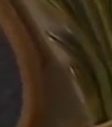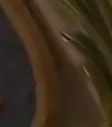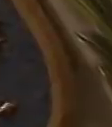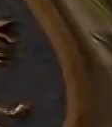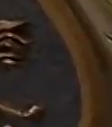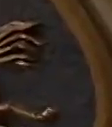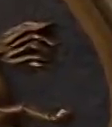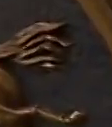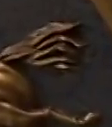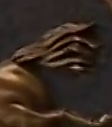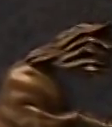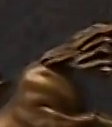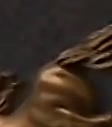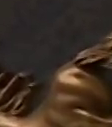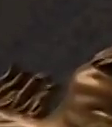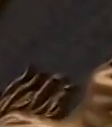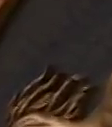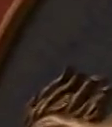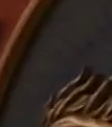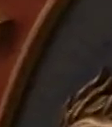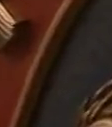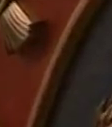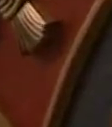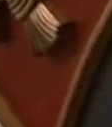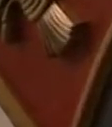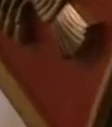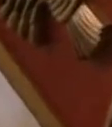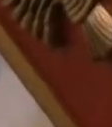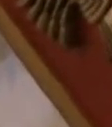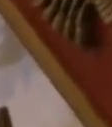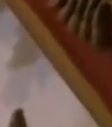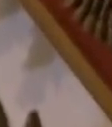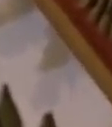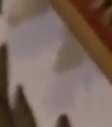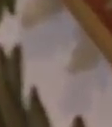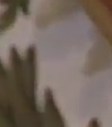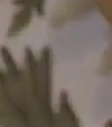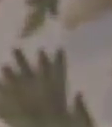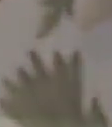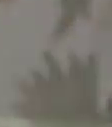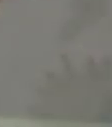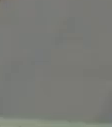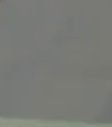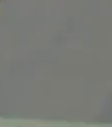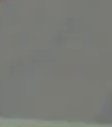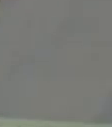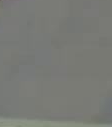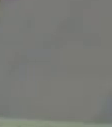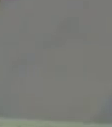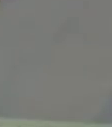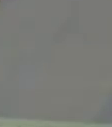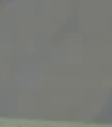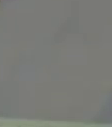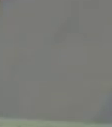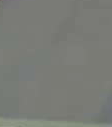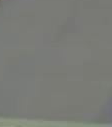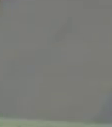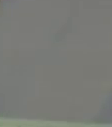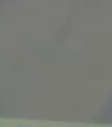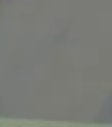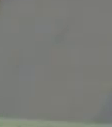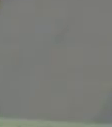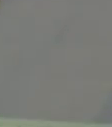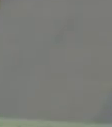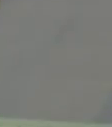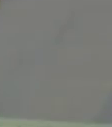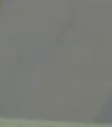de ley de régimen tributario para el desarrollo soberano del arco minero. Durante la discusión de este proyecto de